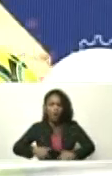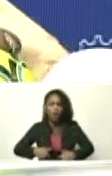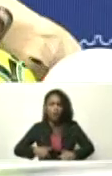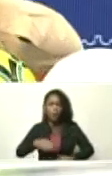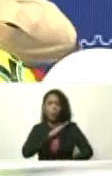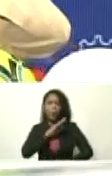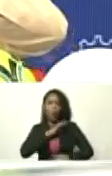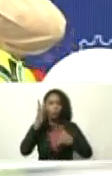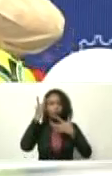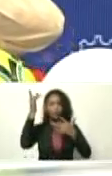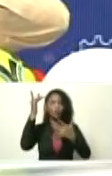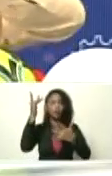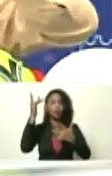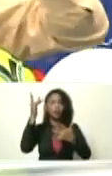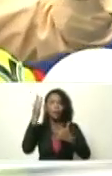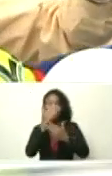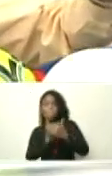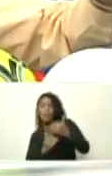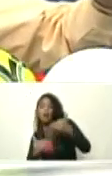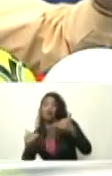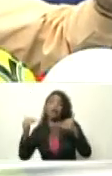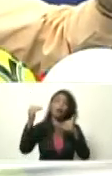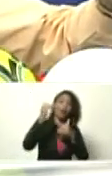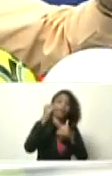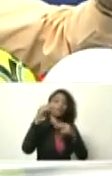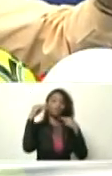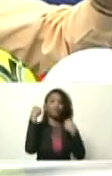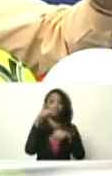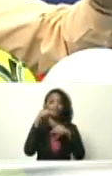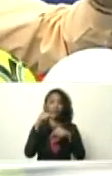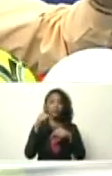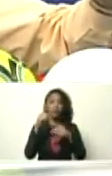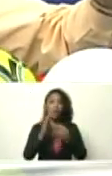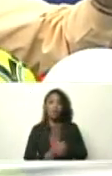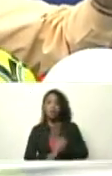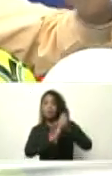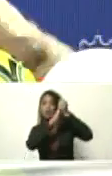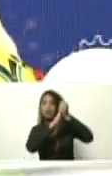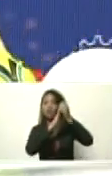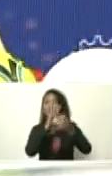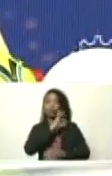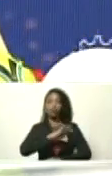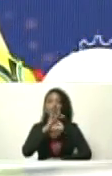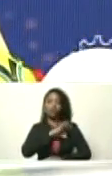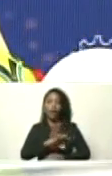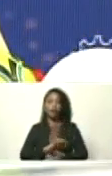inteligencia, llegar al más alto nivel del liderazgo social,